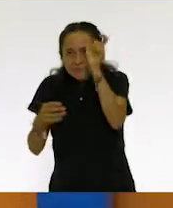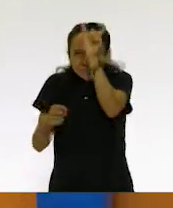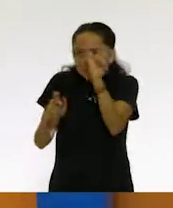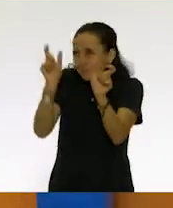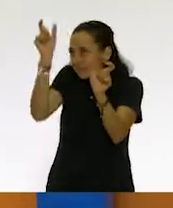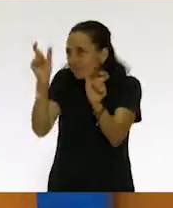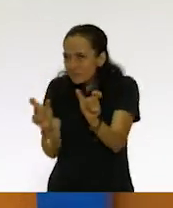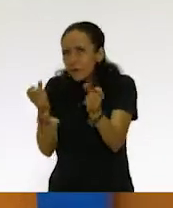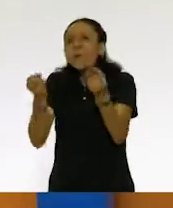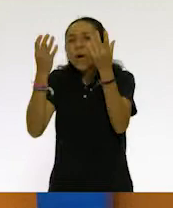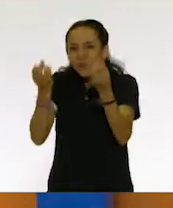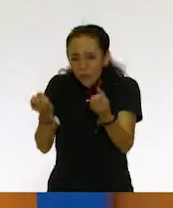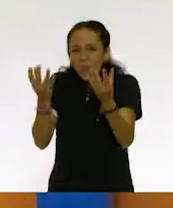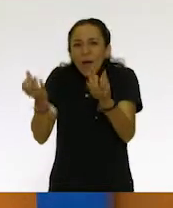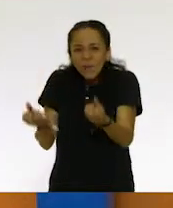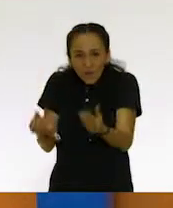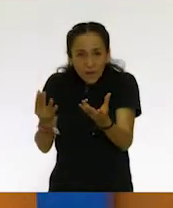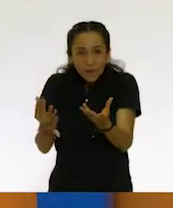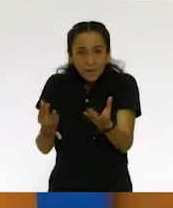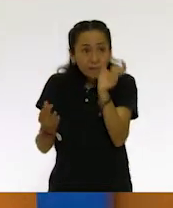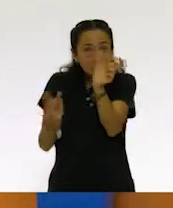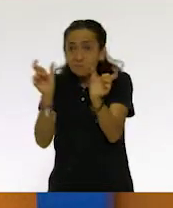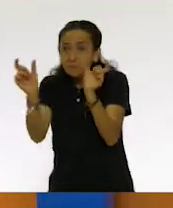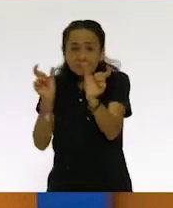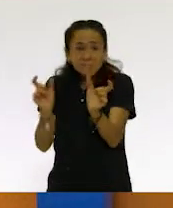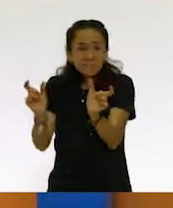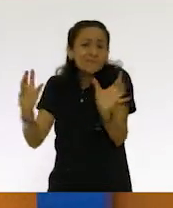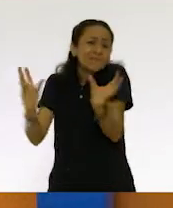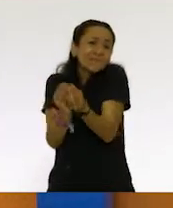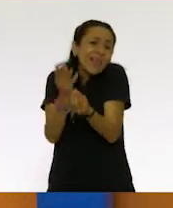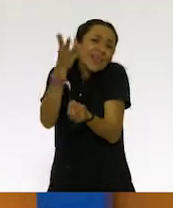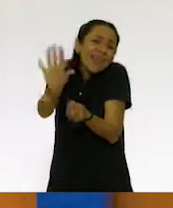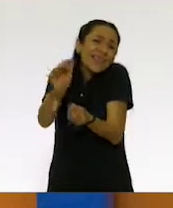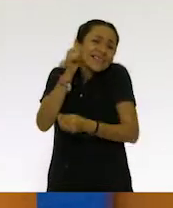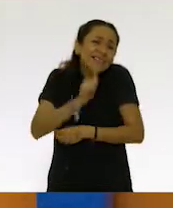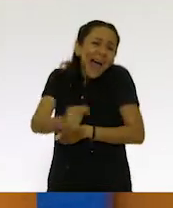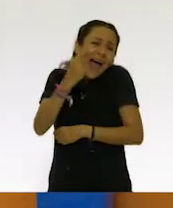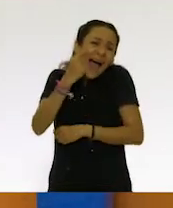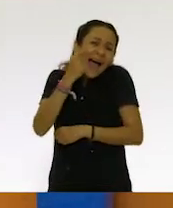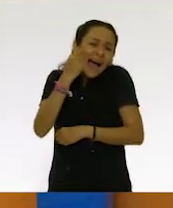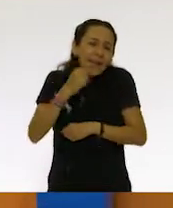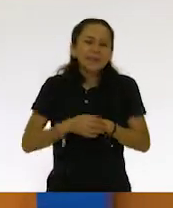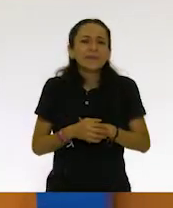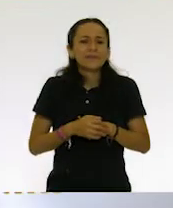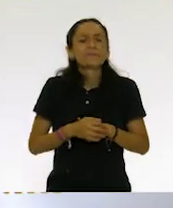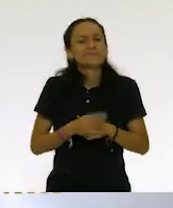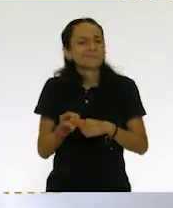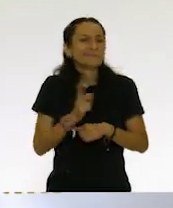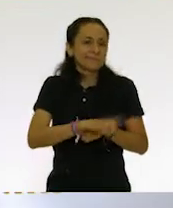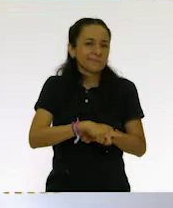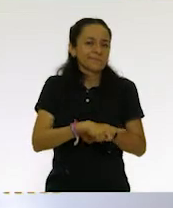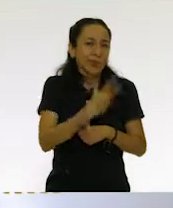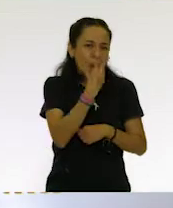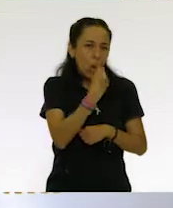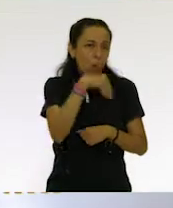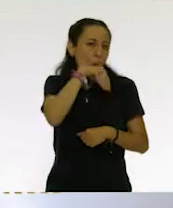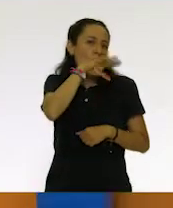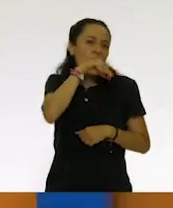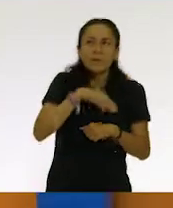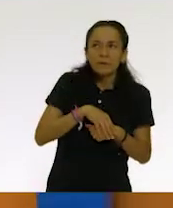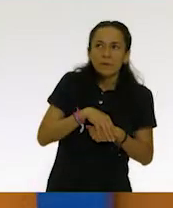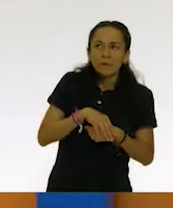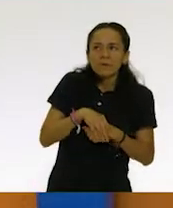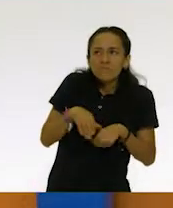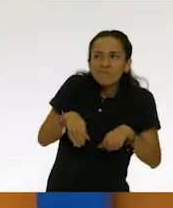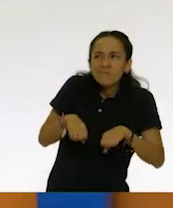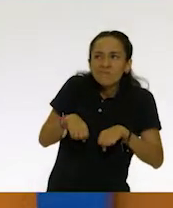dar 10. Así que Dam Dam le responde que él tiene razón, pero que todos los días